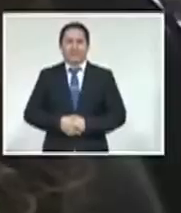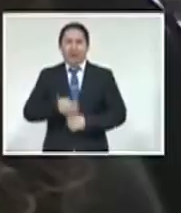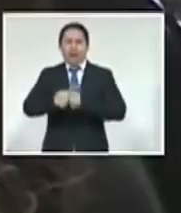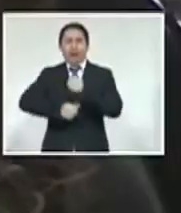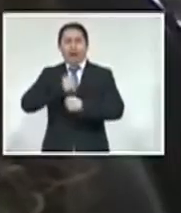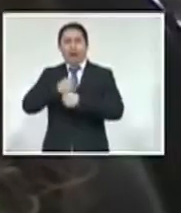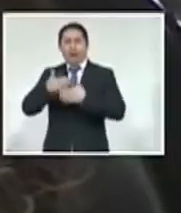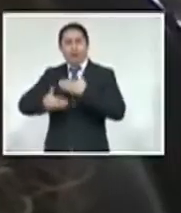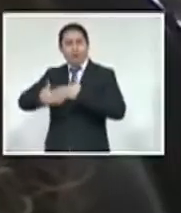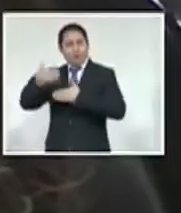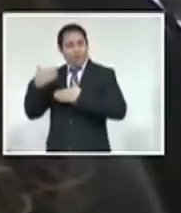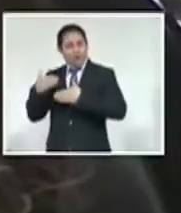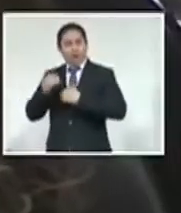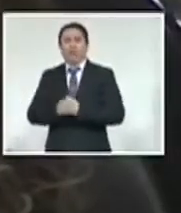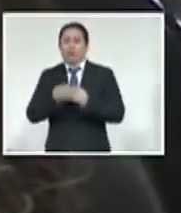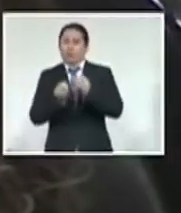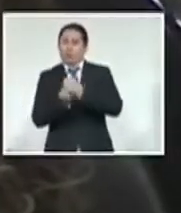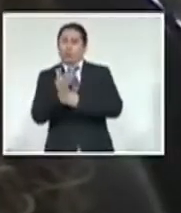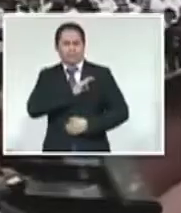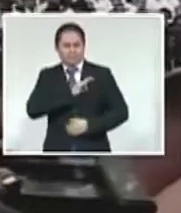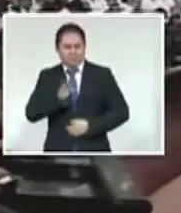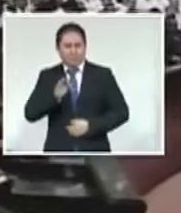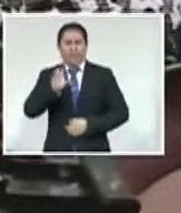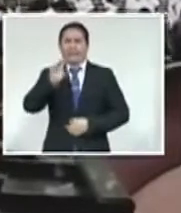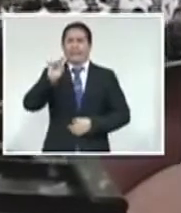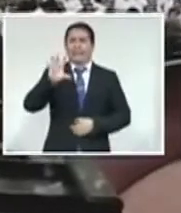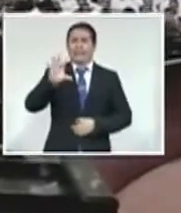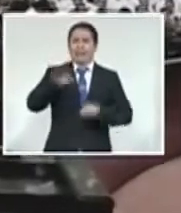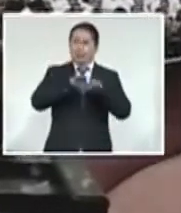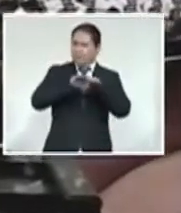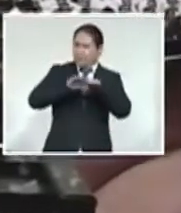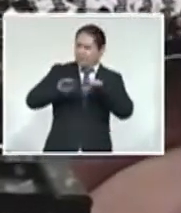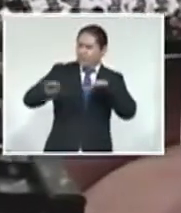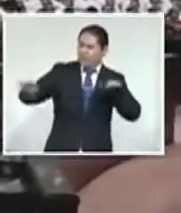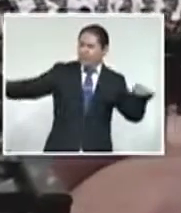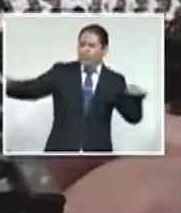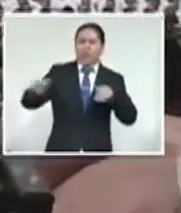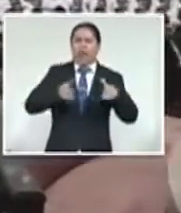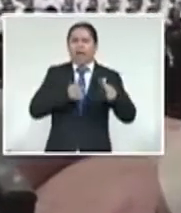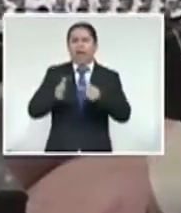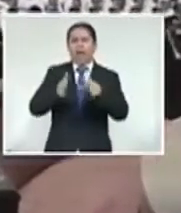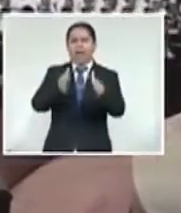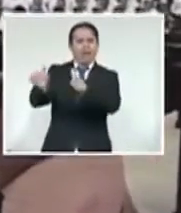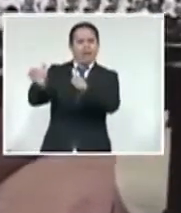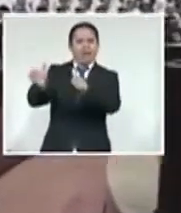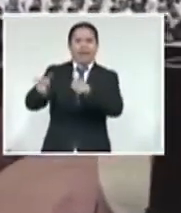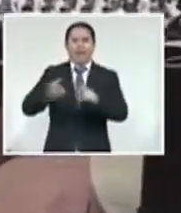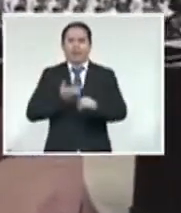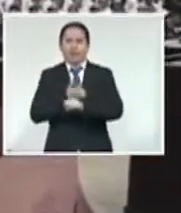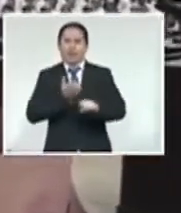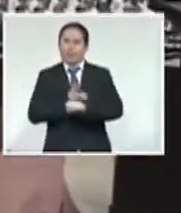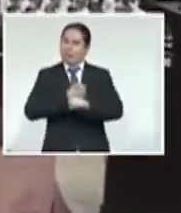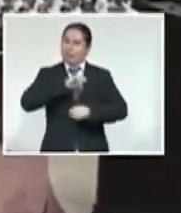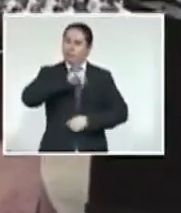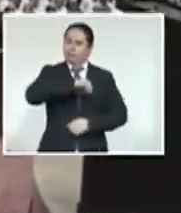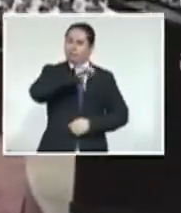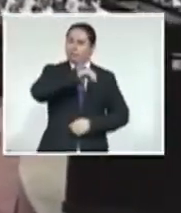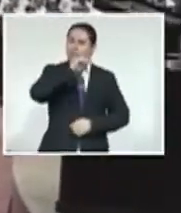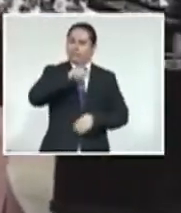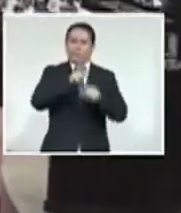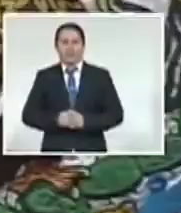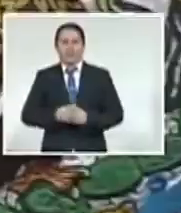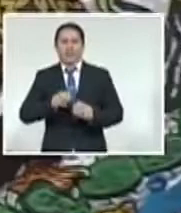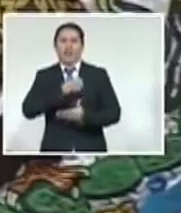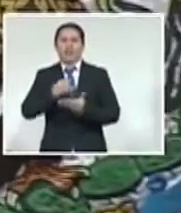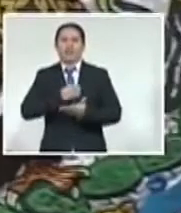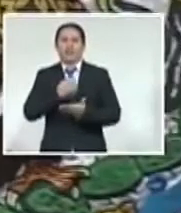También destacó el desarrollo y crecimiento de la infraestructura y atención a la salud, además de acercarla a donde históricamente no se contaba con